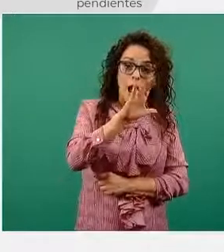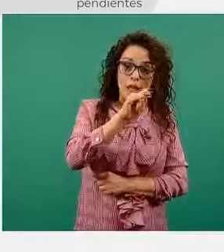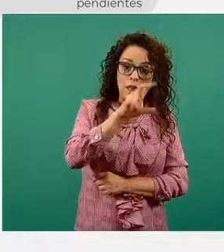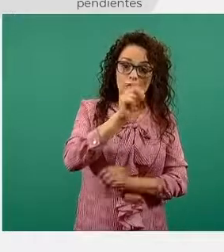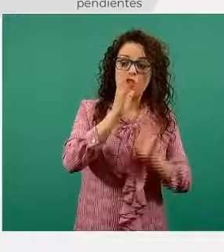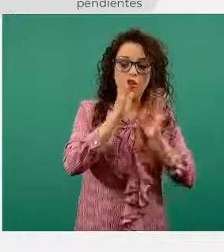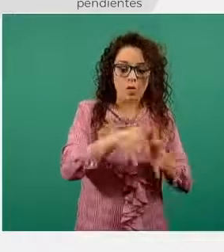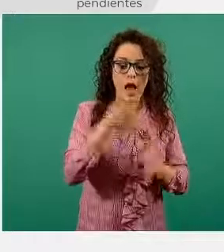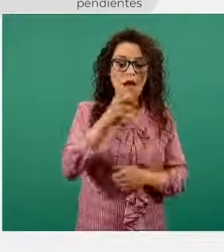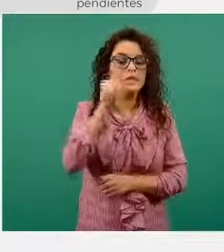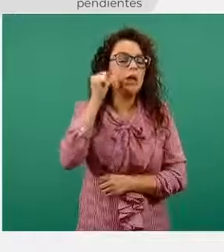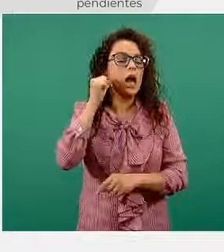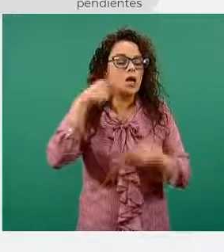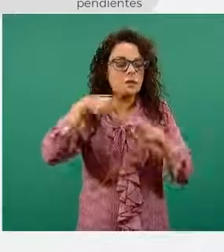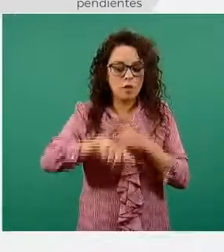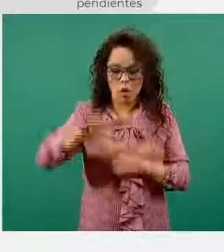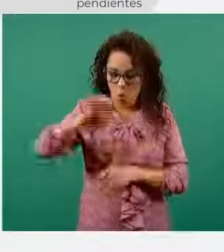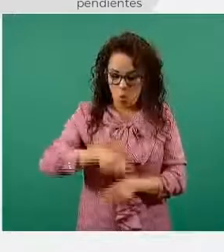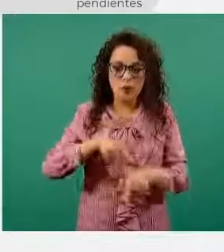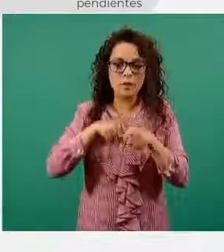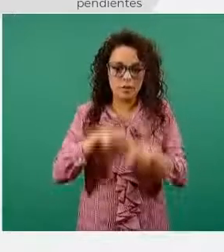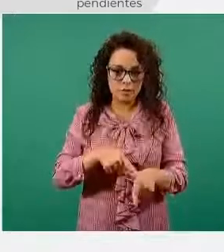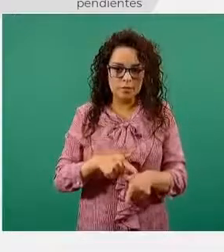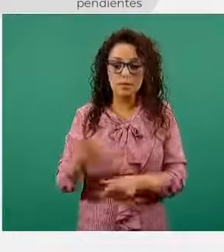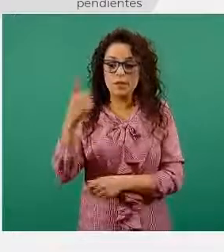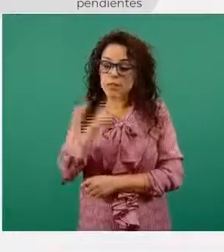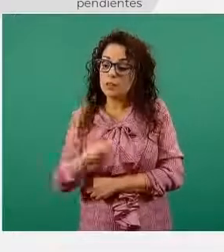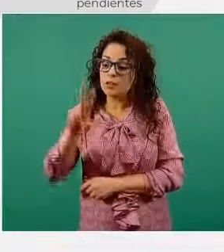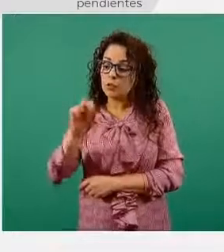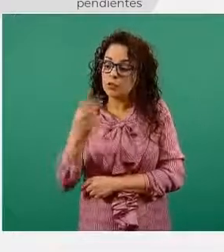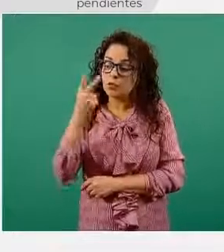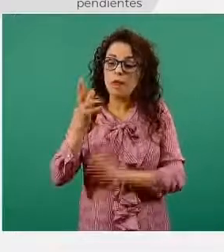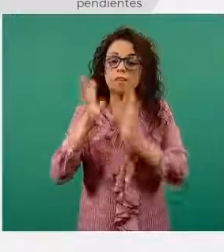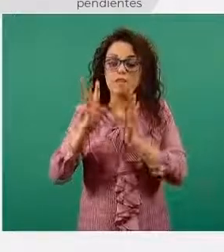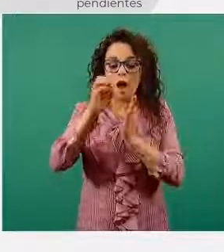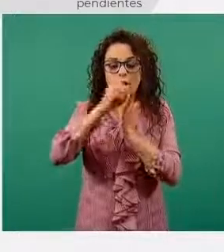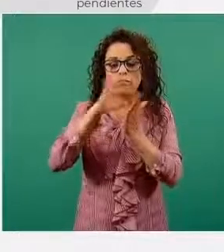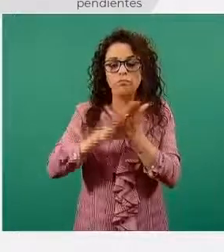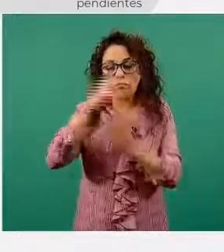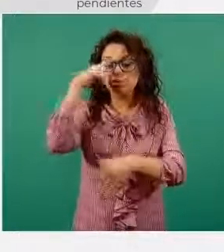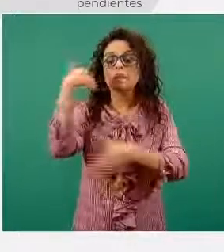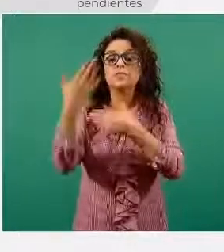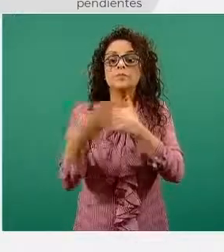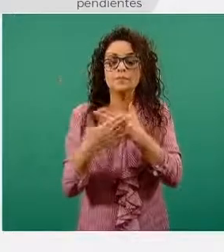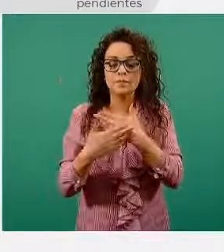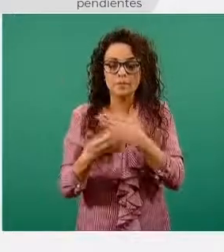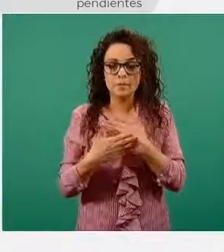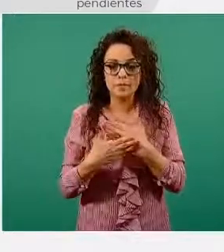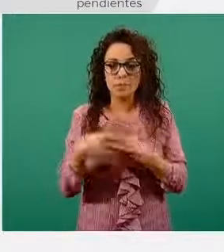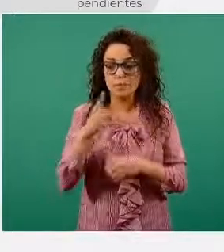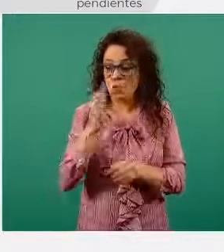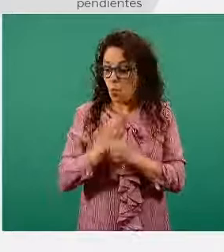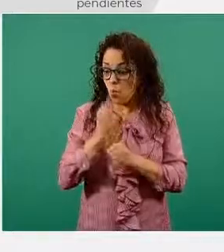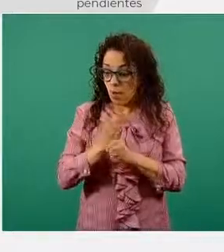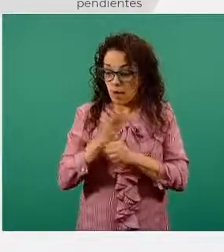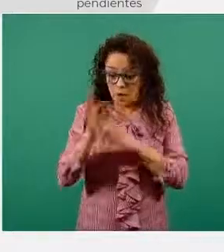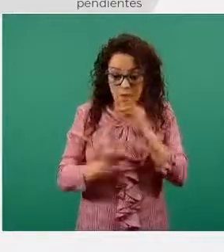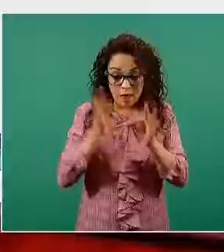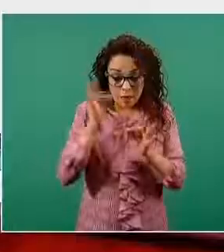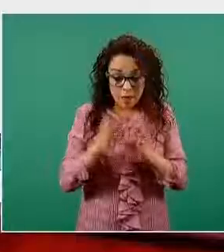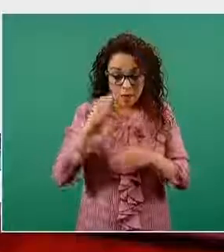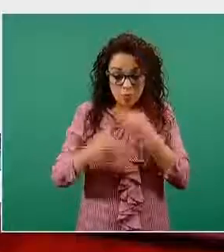ayer, continúa hoy, y 182 ya programados. Por el momento no hemos concluido ninguno